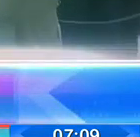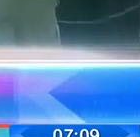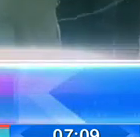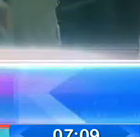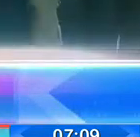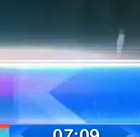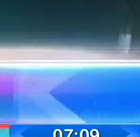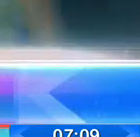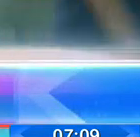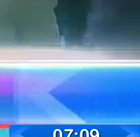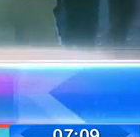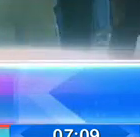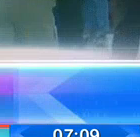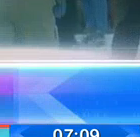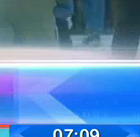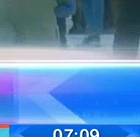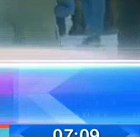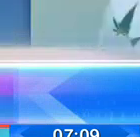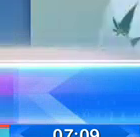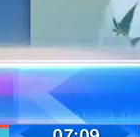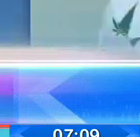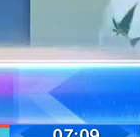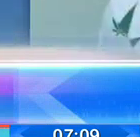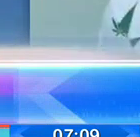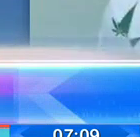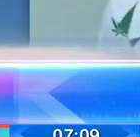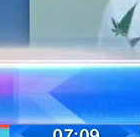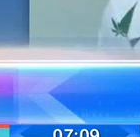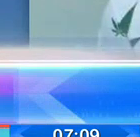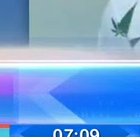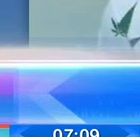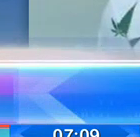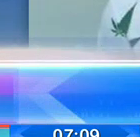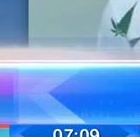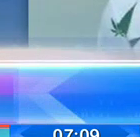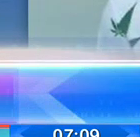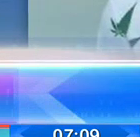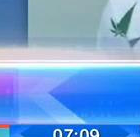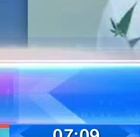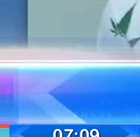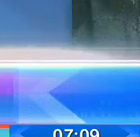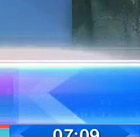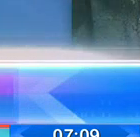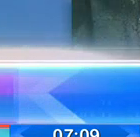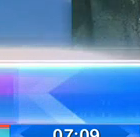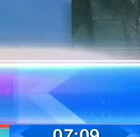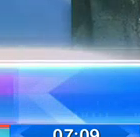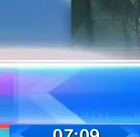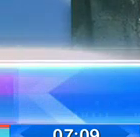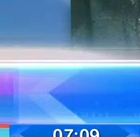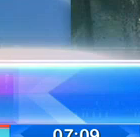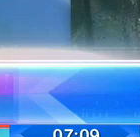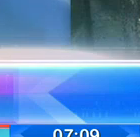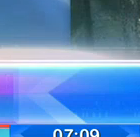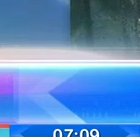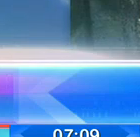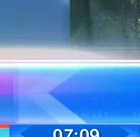Álvaro Gawa Andrade, quien habría participado en el asesinato de Efraín Ruales. Ya regresamos con esta información y